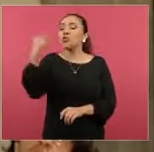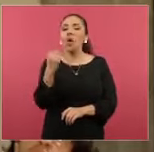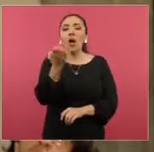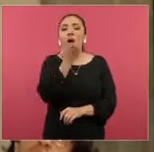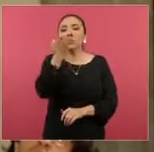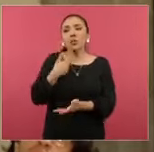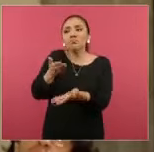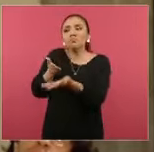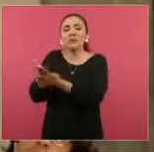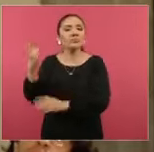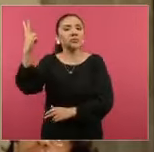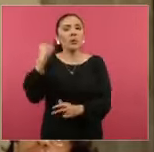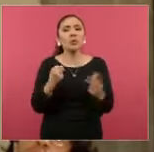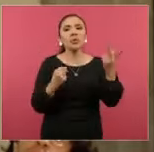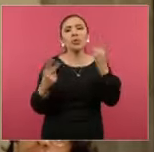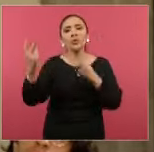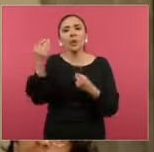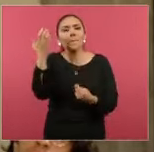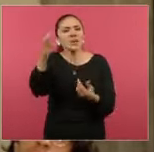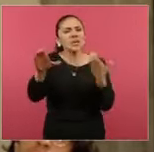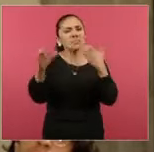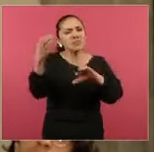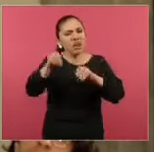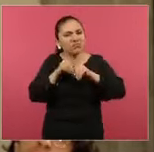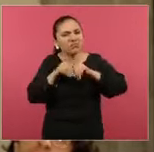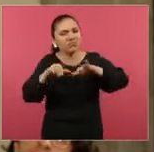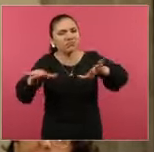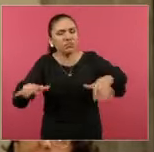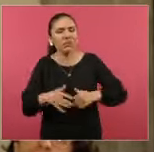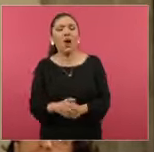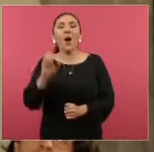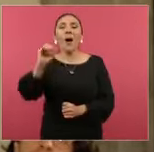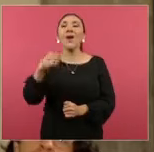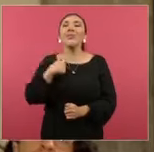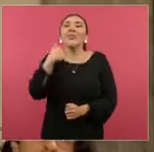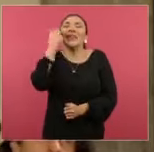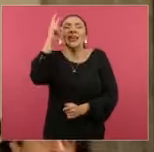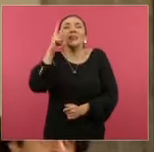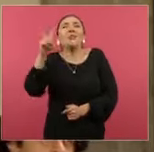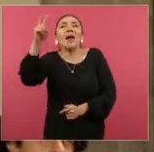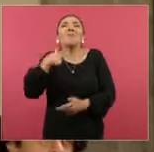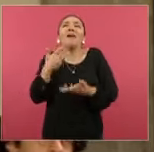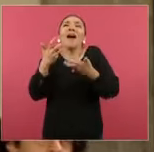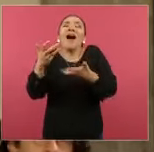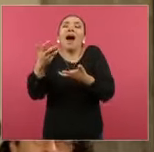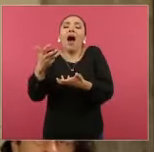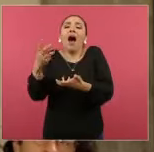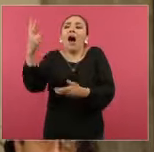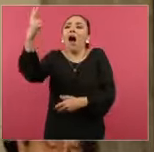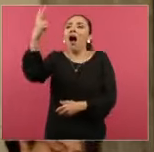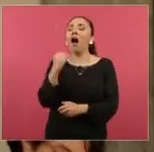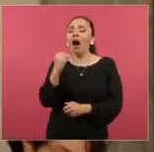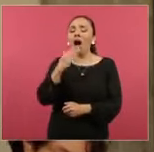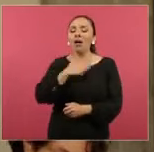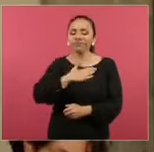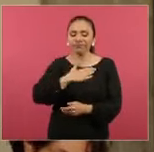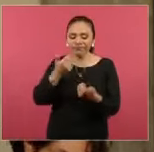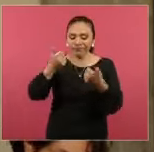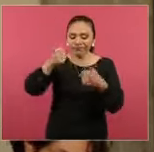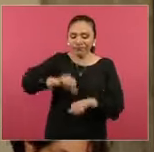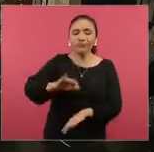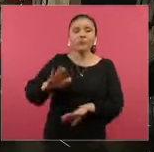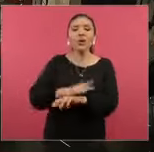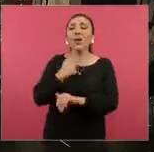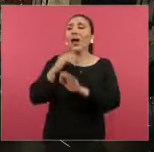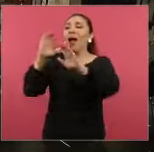rechazos de la universidad o cómo los sueños les fueron truncados porque no ocuparon un lugar